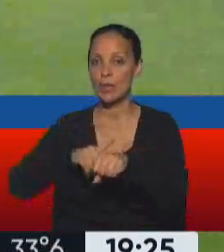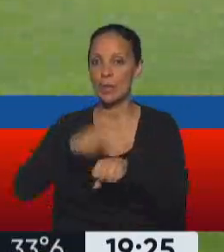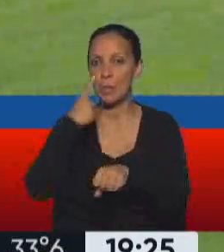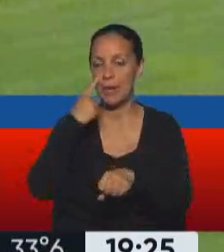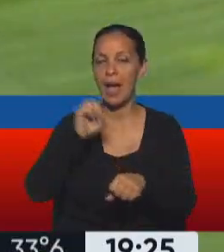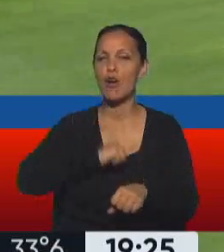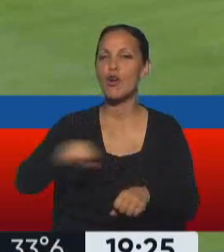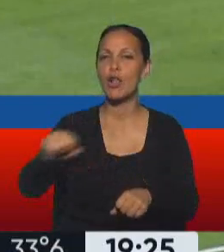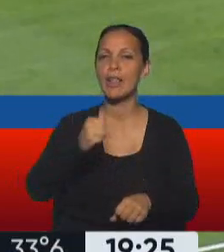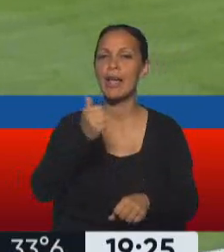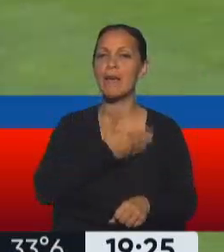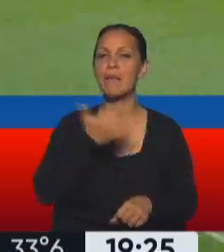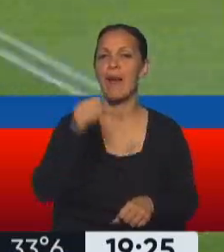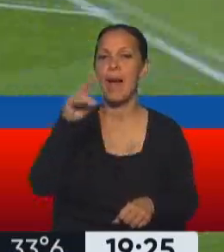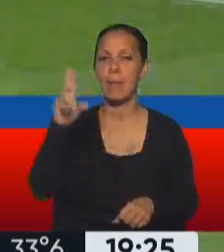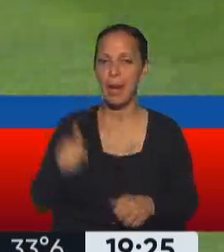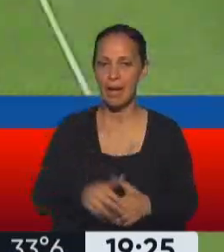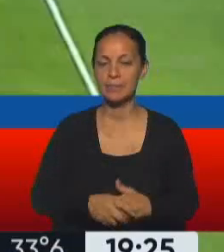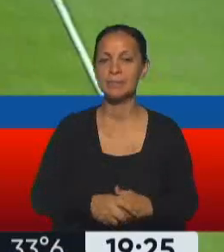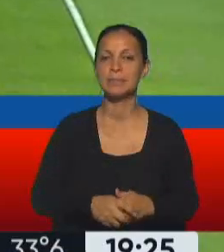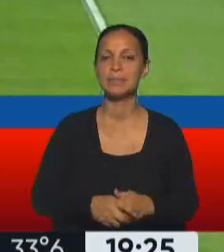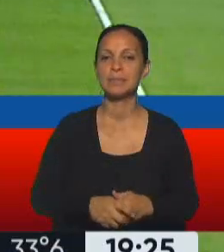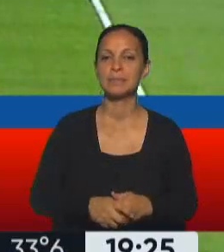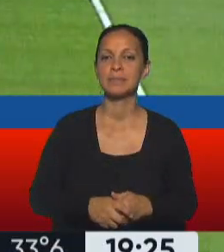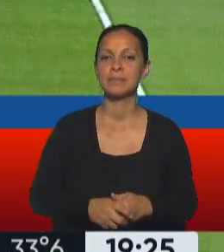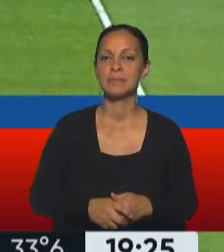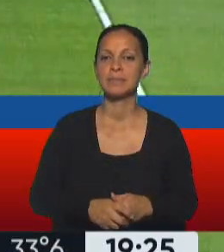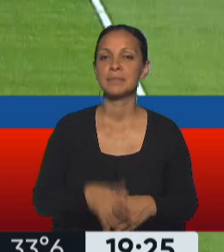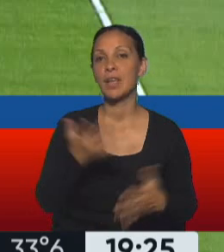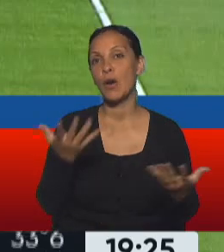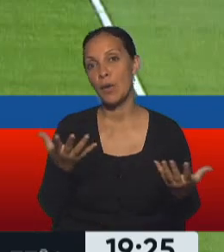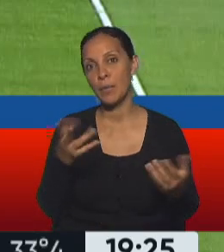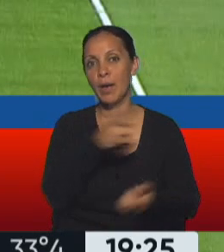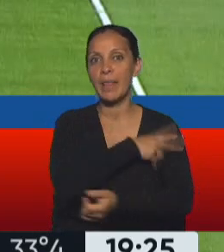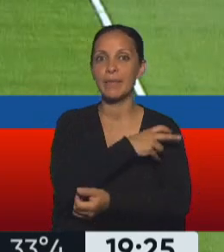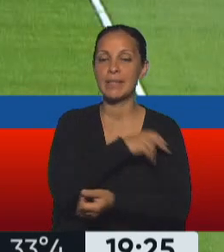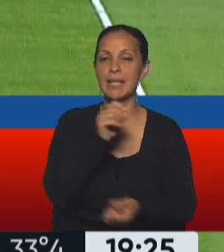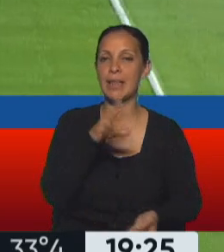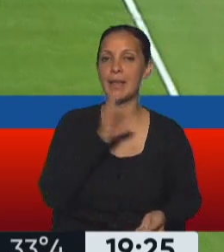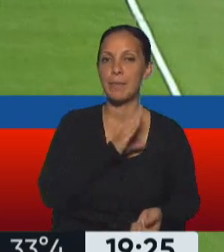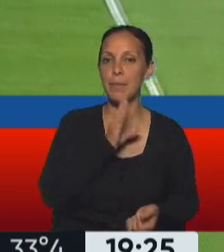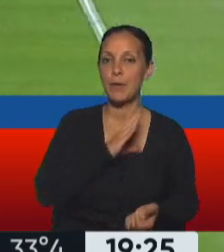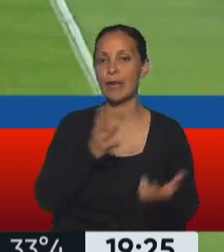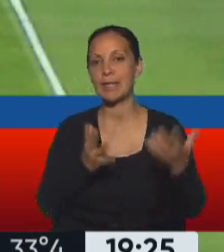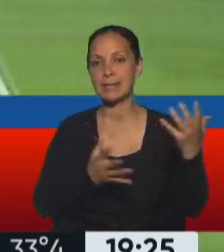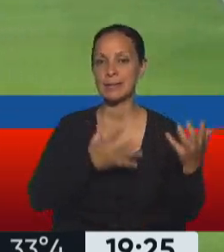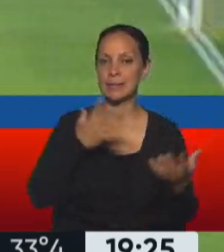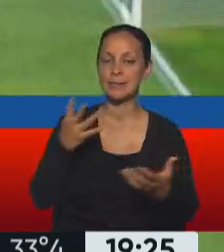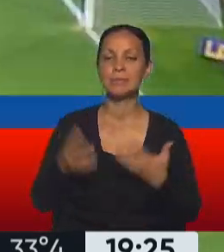Fabra, vemos que algún que otro sobresalto, cuando no, la defensa de Boca terminó pasando,